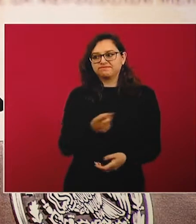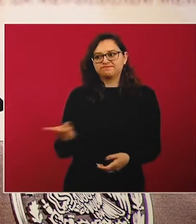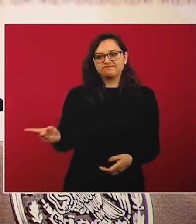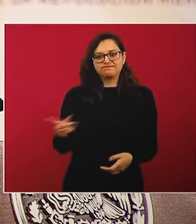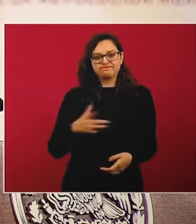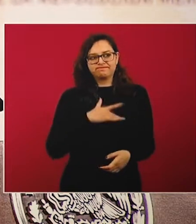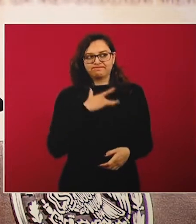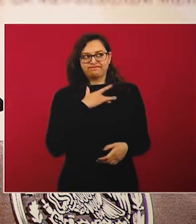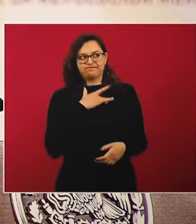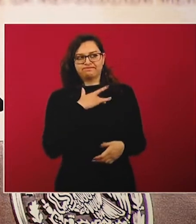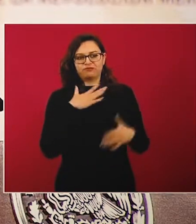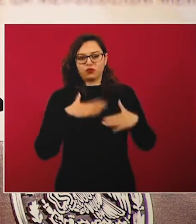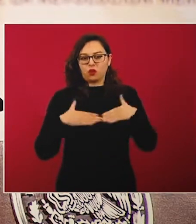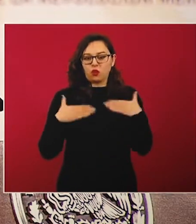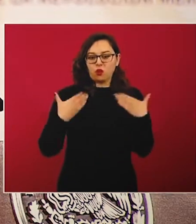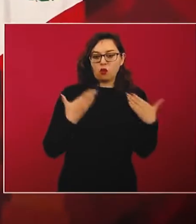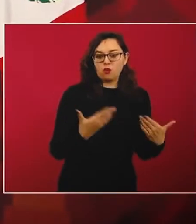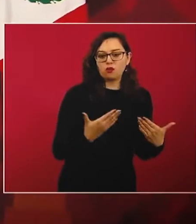asia